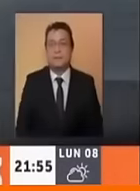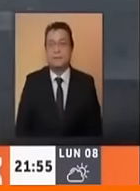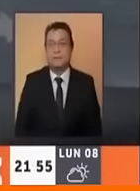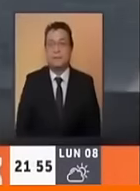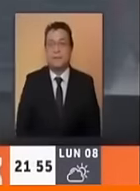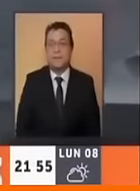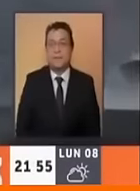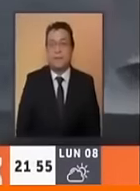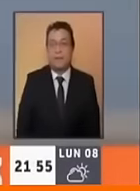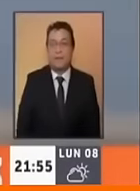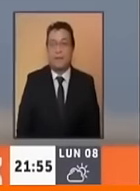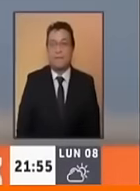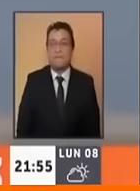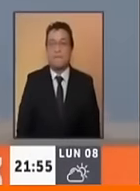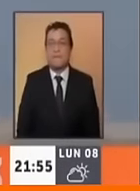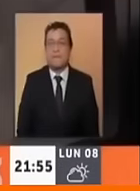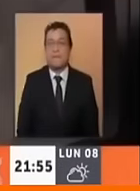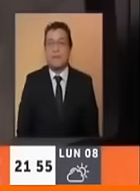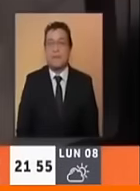Está loco, mira.